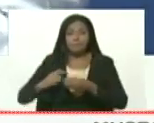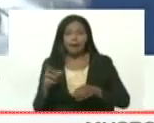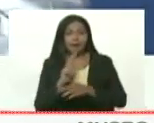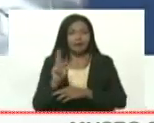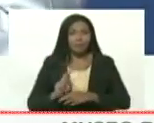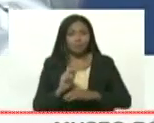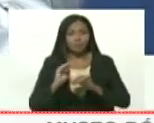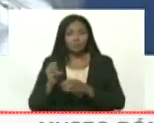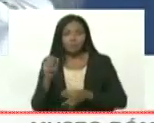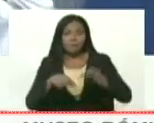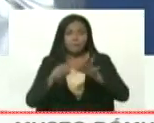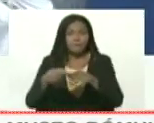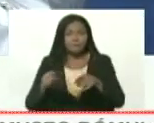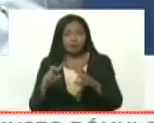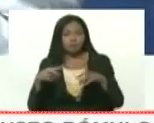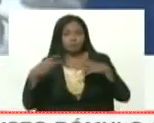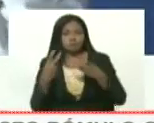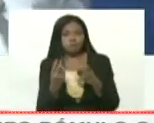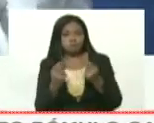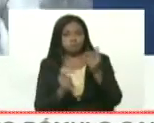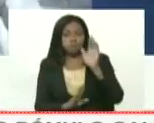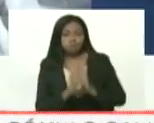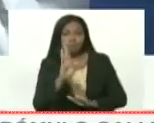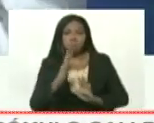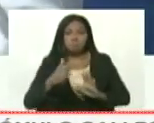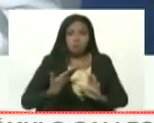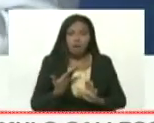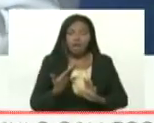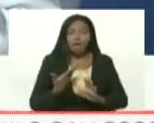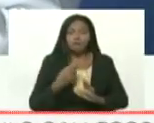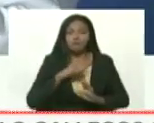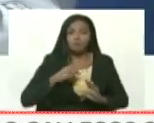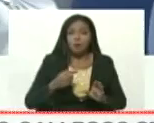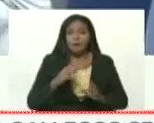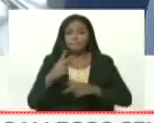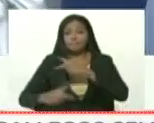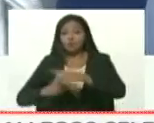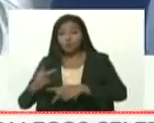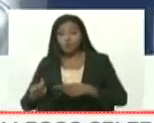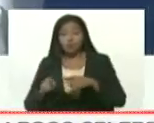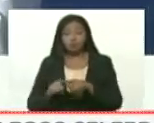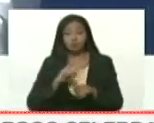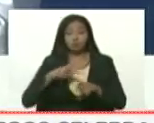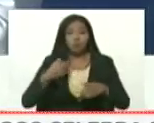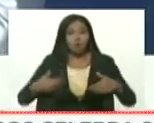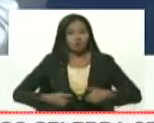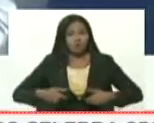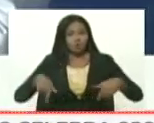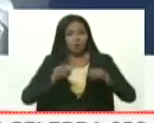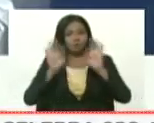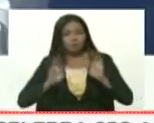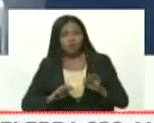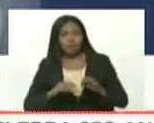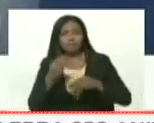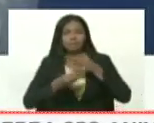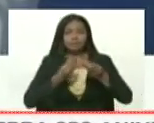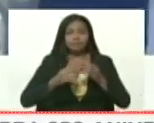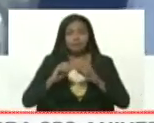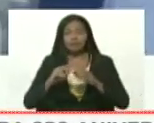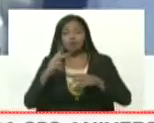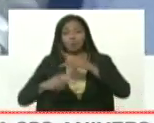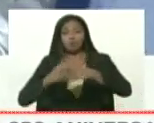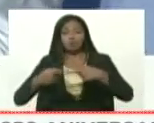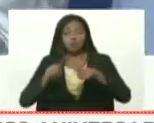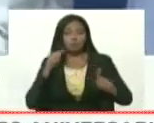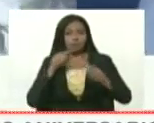rápidamente cultivares con alto rendimiento, alta calidad, en manos de los productores. Hemos hecho nuestro gran esfuerzo de hacer que los